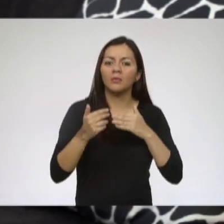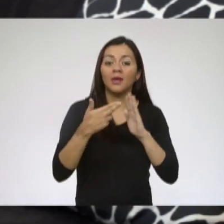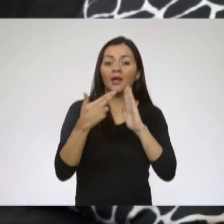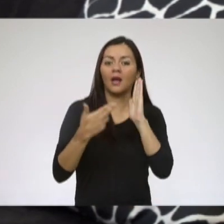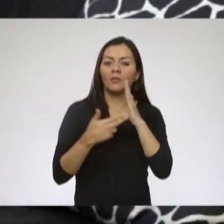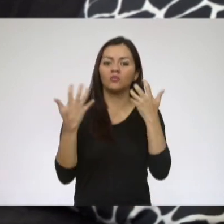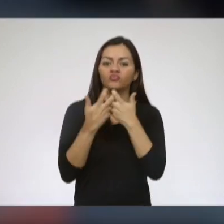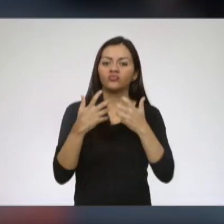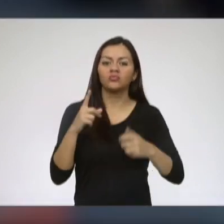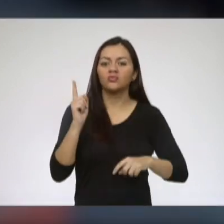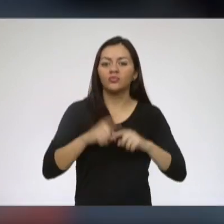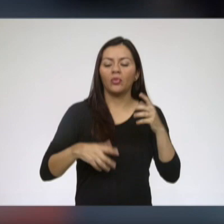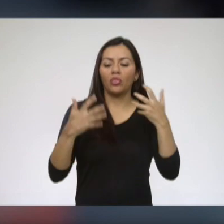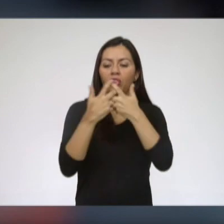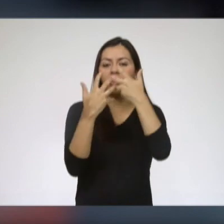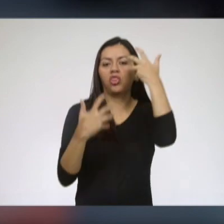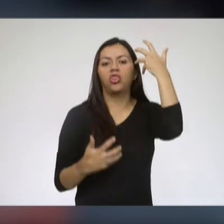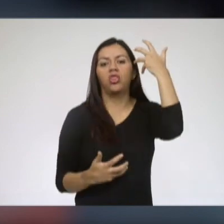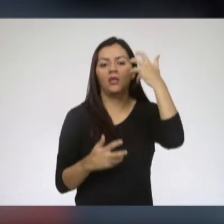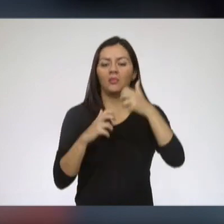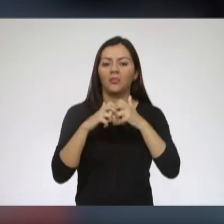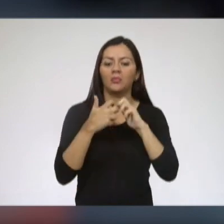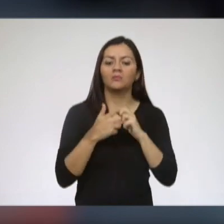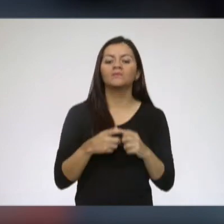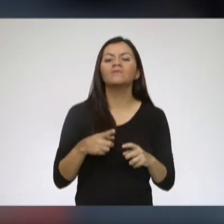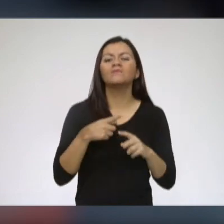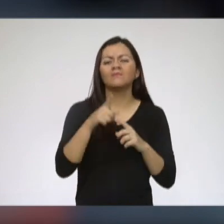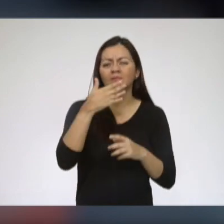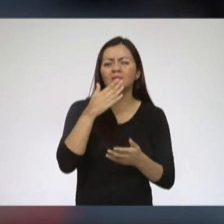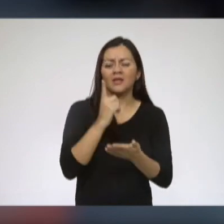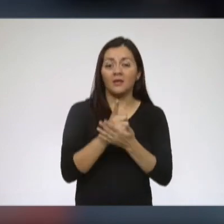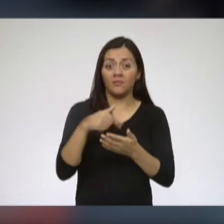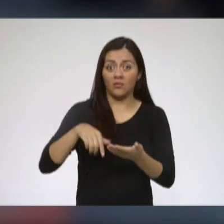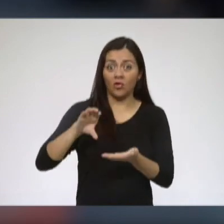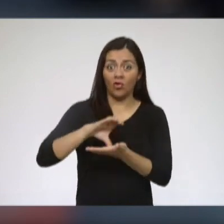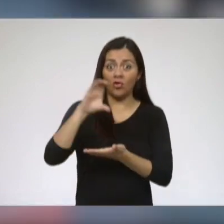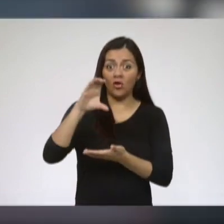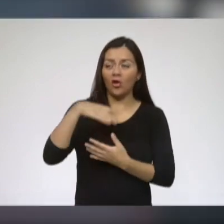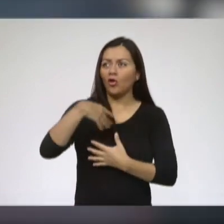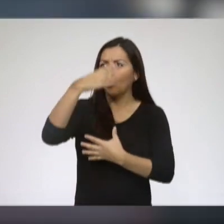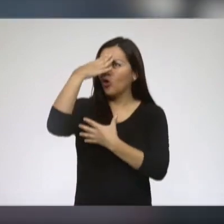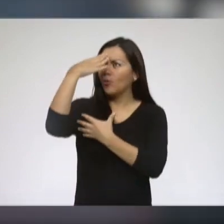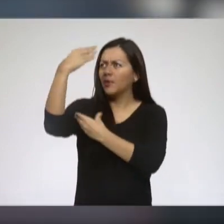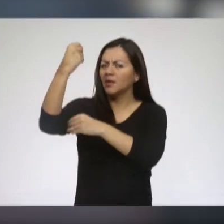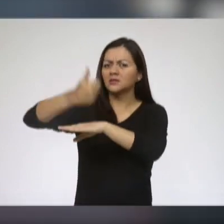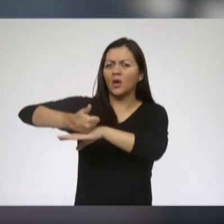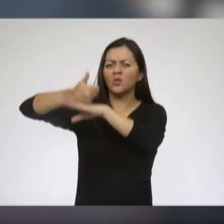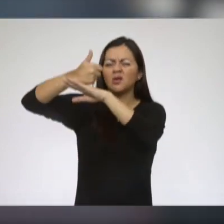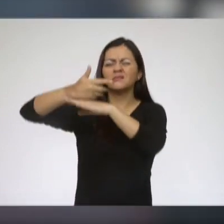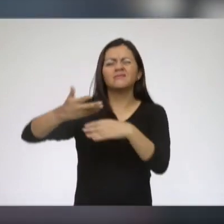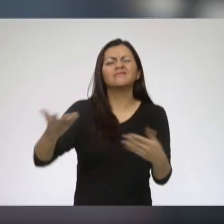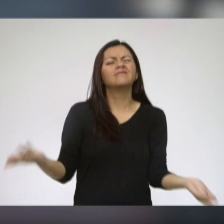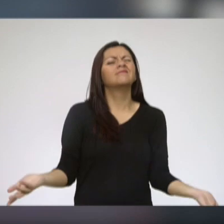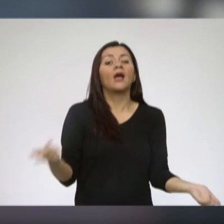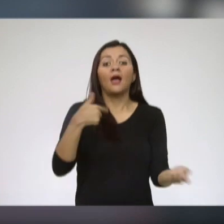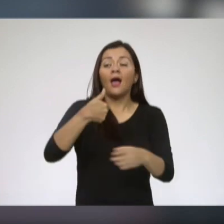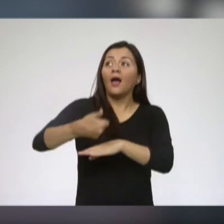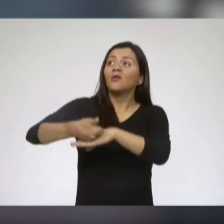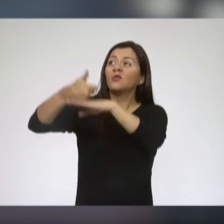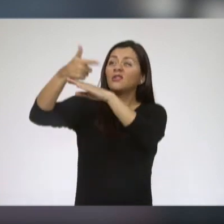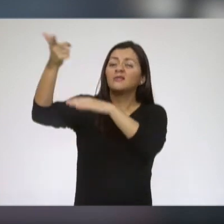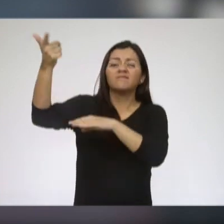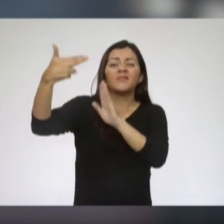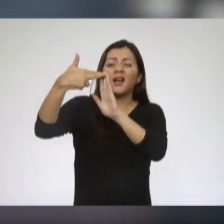acuerdo con su comportamiento. En el colegio realmente no se puede obedecer a las autoridades porque dan leyes absurdas,